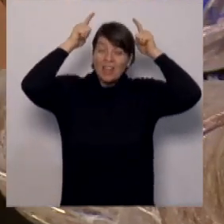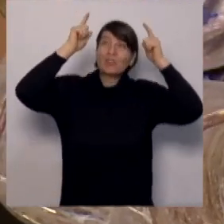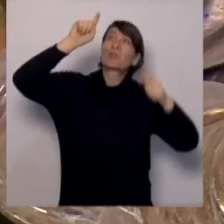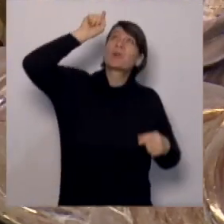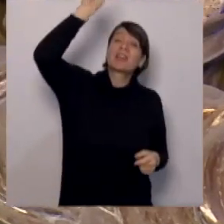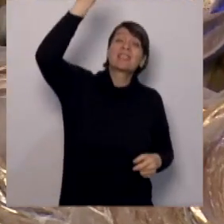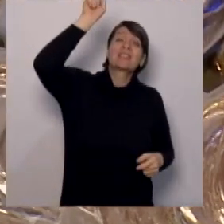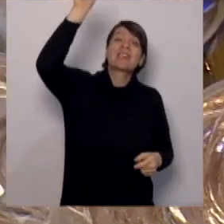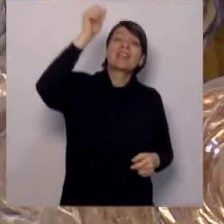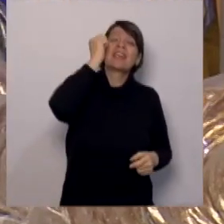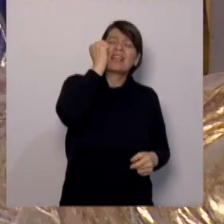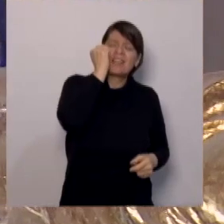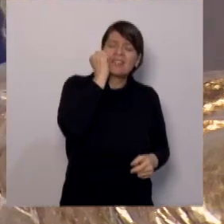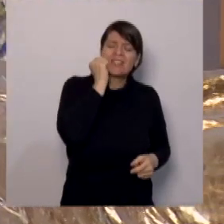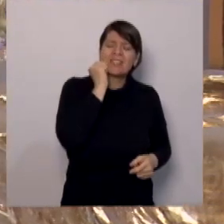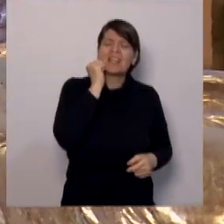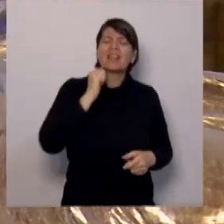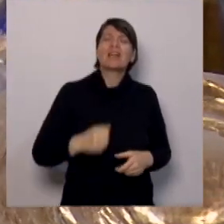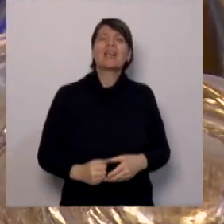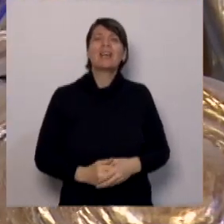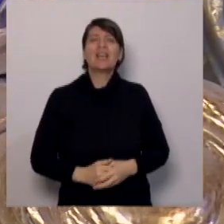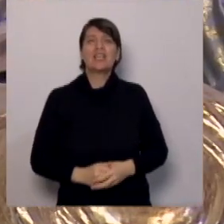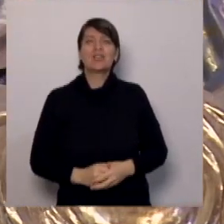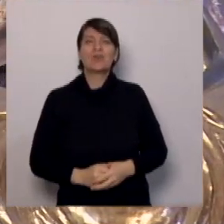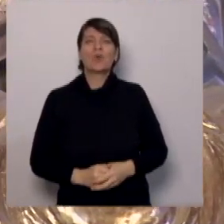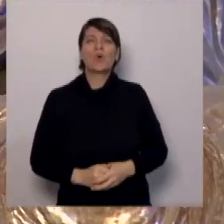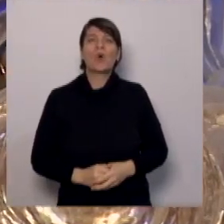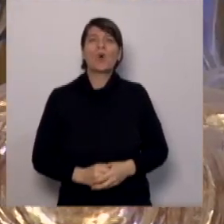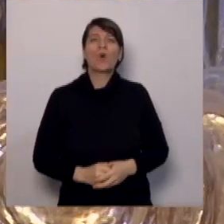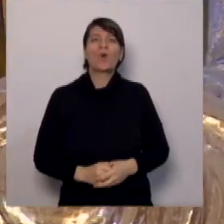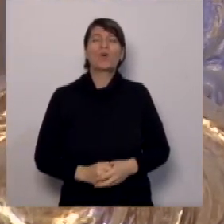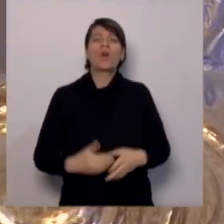santo, santo es el